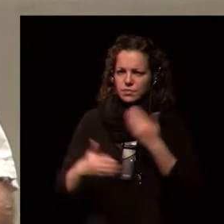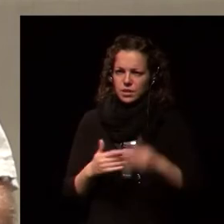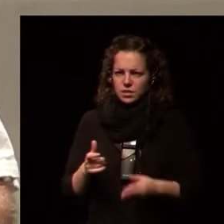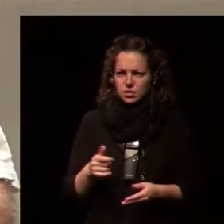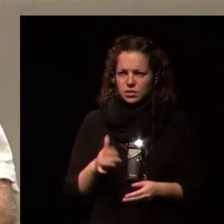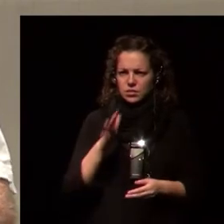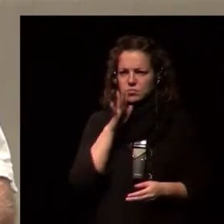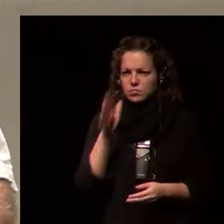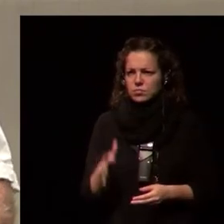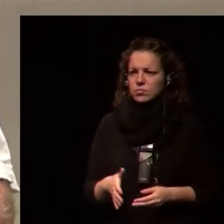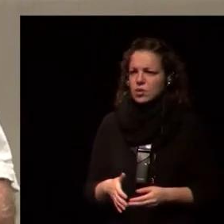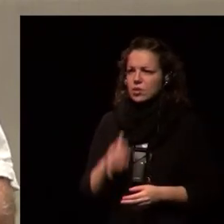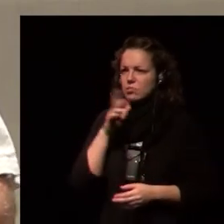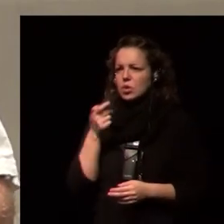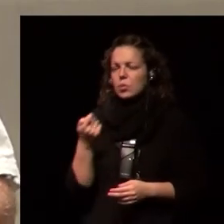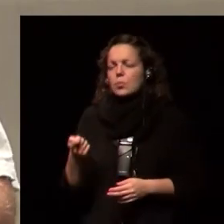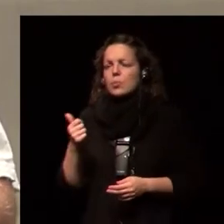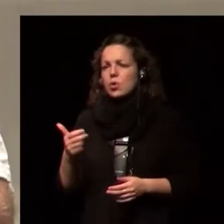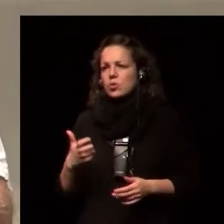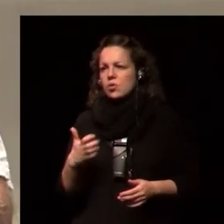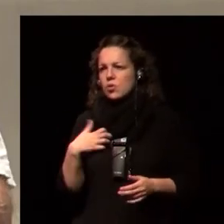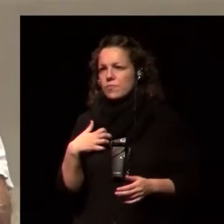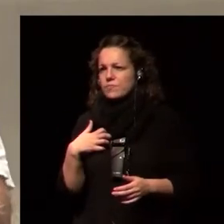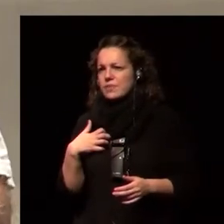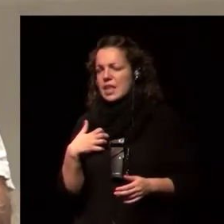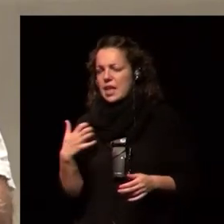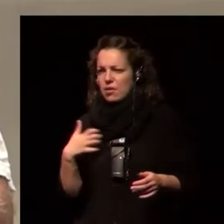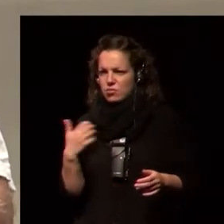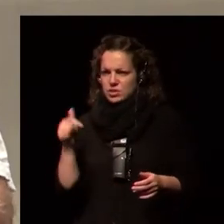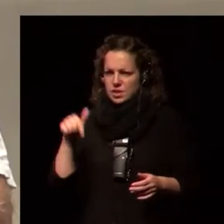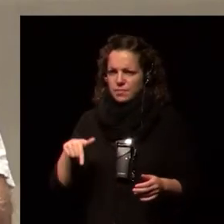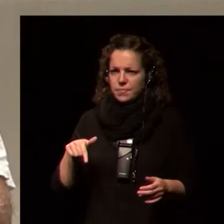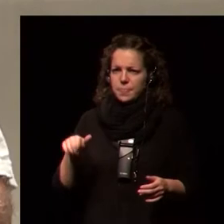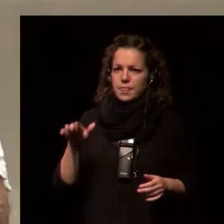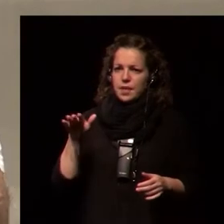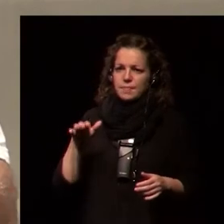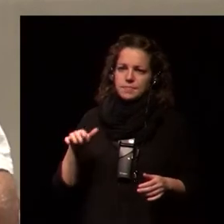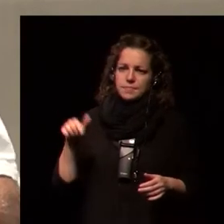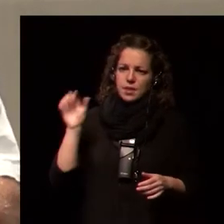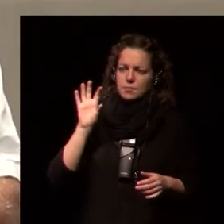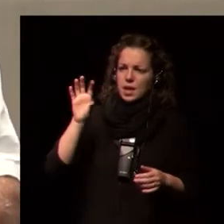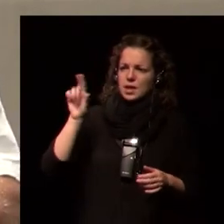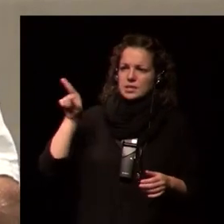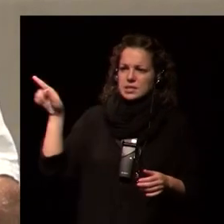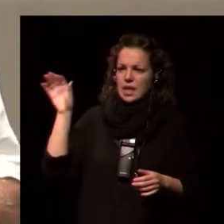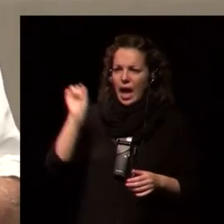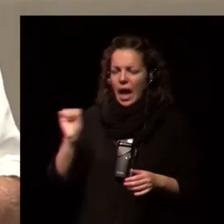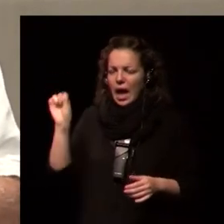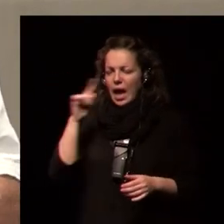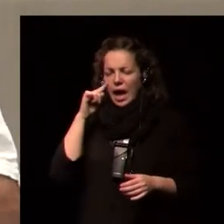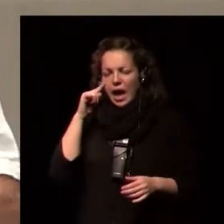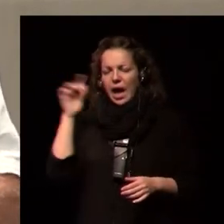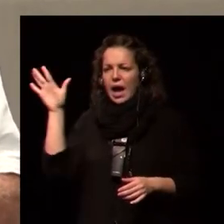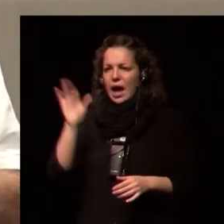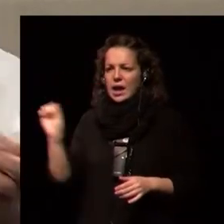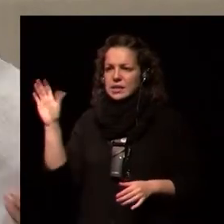una evidencia también egoísta. En Asia fui un forastero en muchos